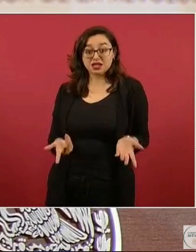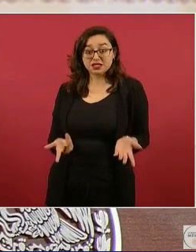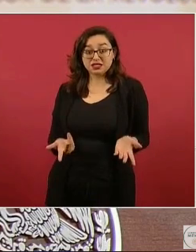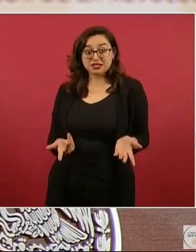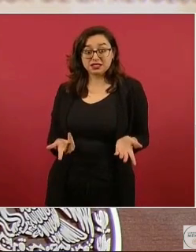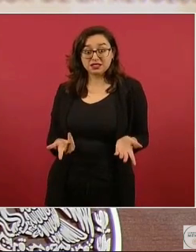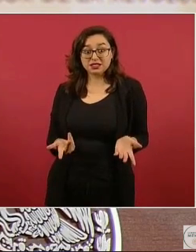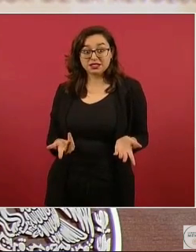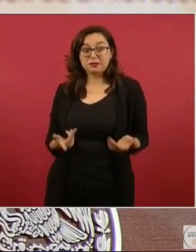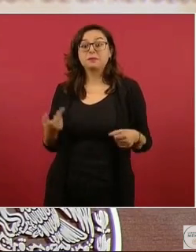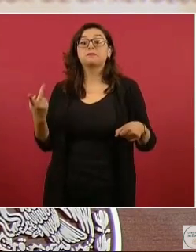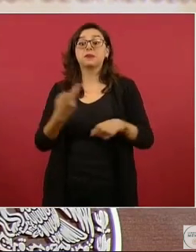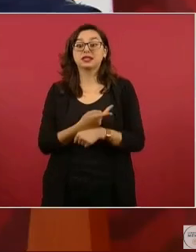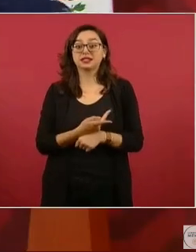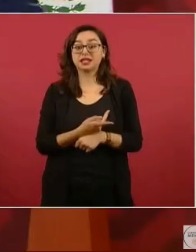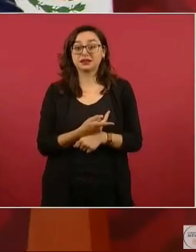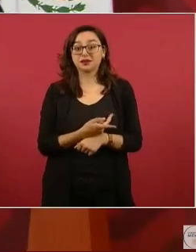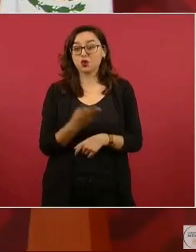9,000